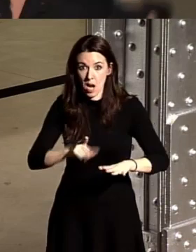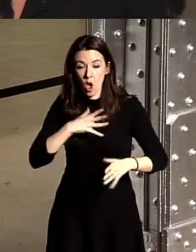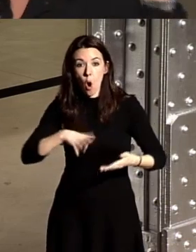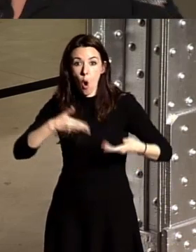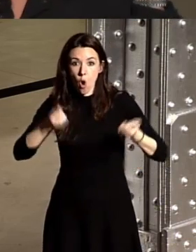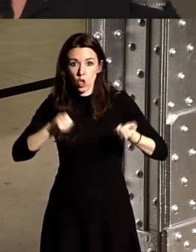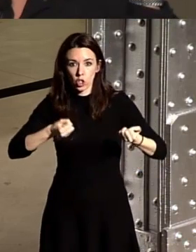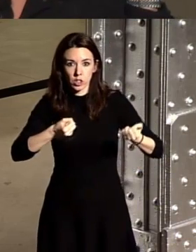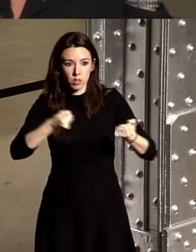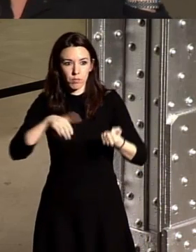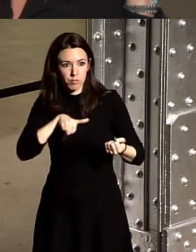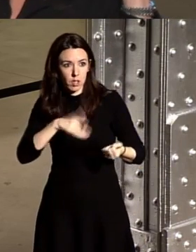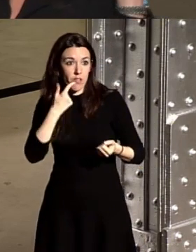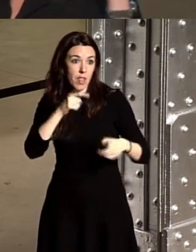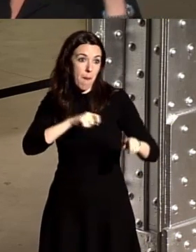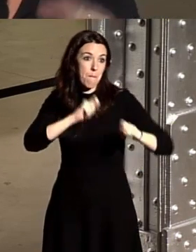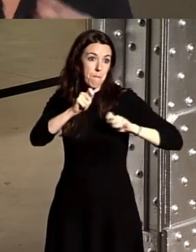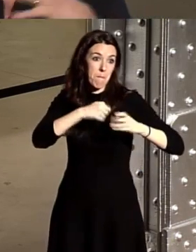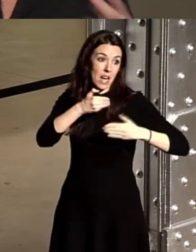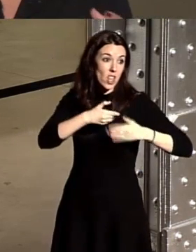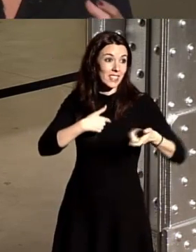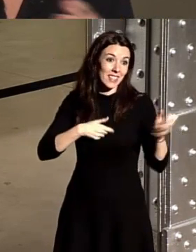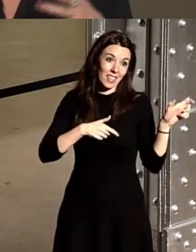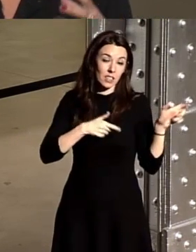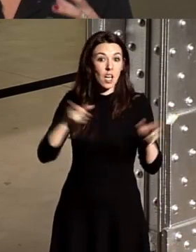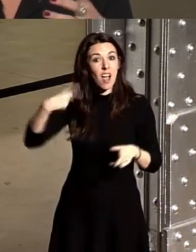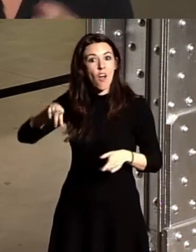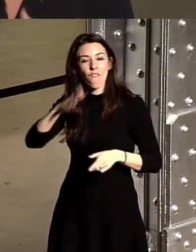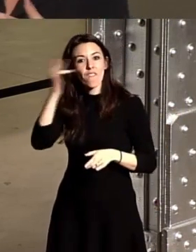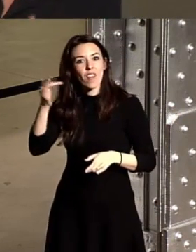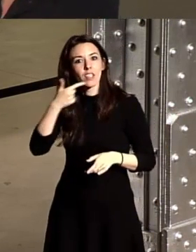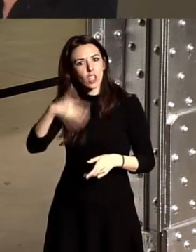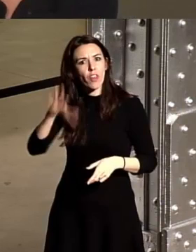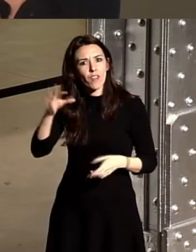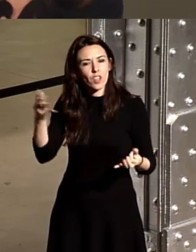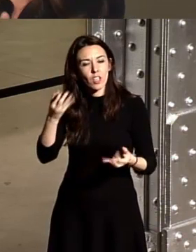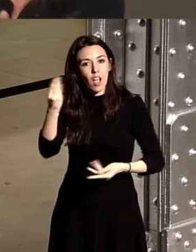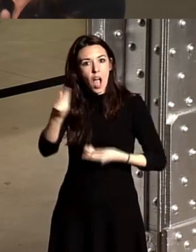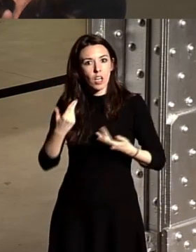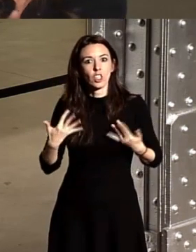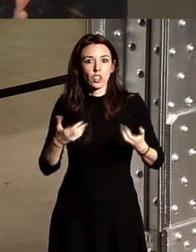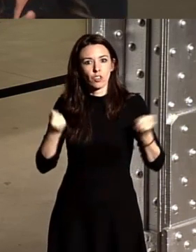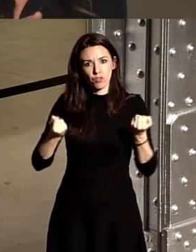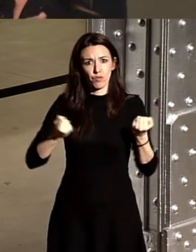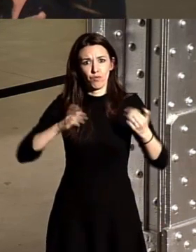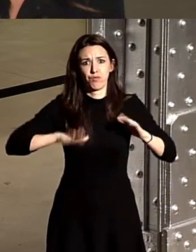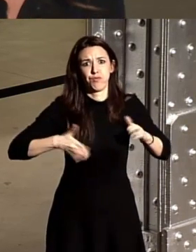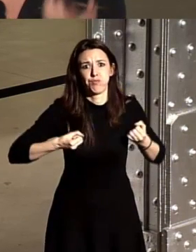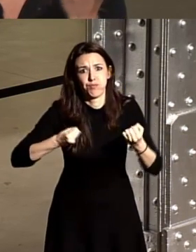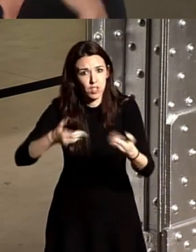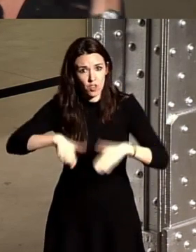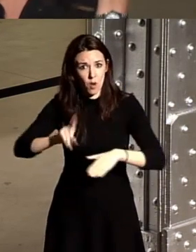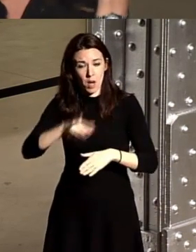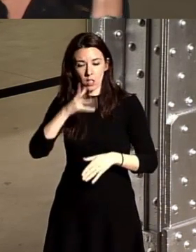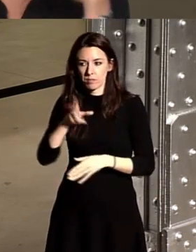coche y dices, somos periodistas. Y ellos, franceses, decidieron acelerar y no parar. Y él, cuando lo